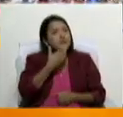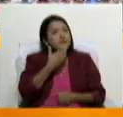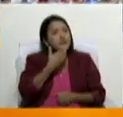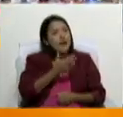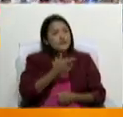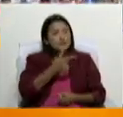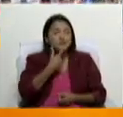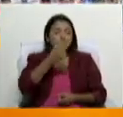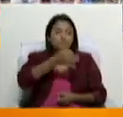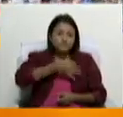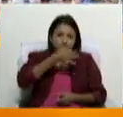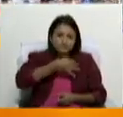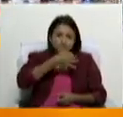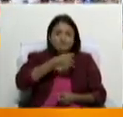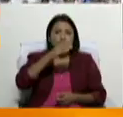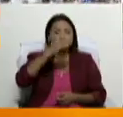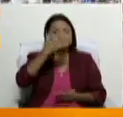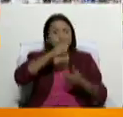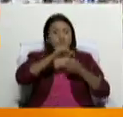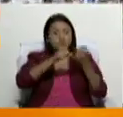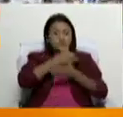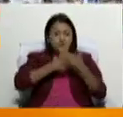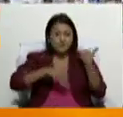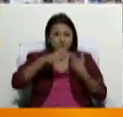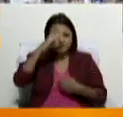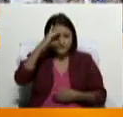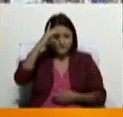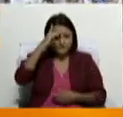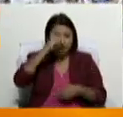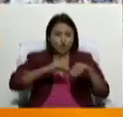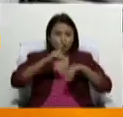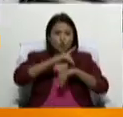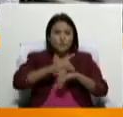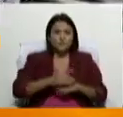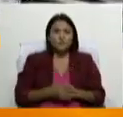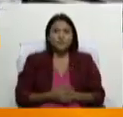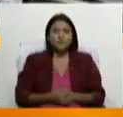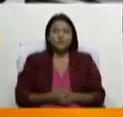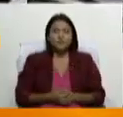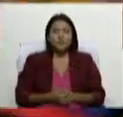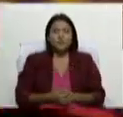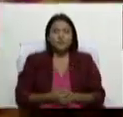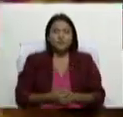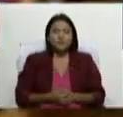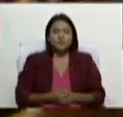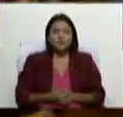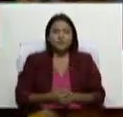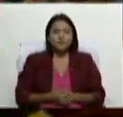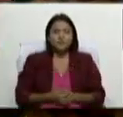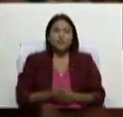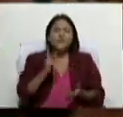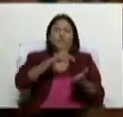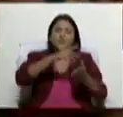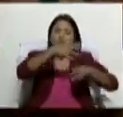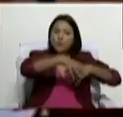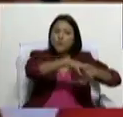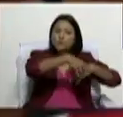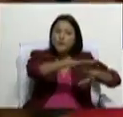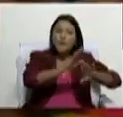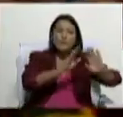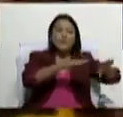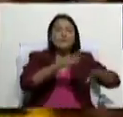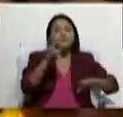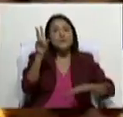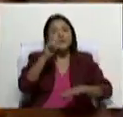las declaraciones de la vicepresidenta ejecutiva de la República, la doctora Delcy Rodríguez, quien también se ha incorporado a esta movilización en defensa